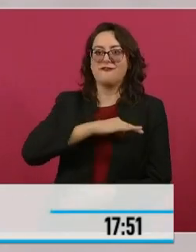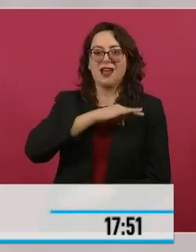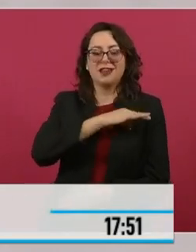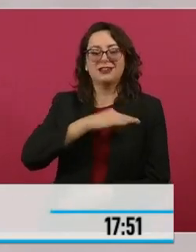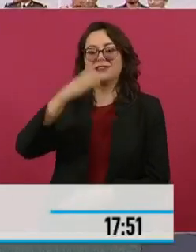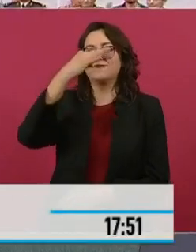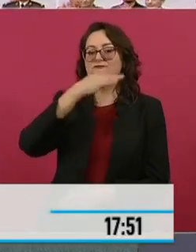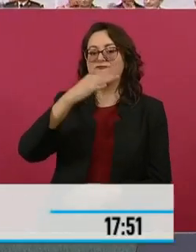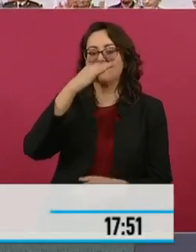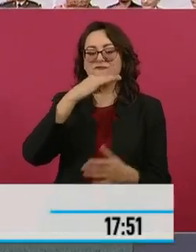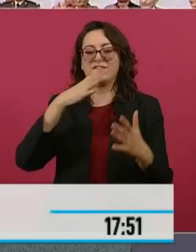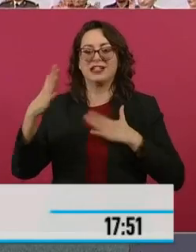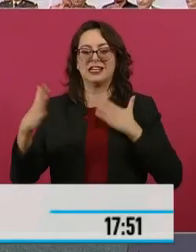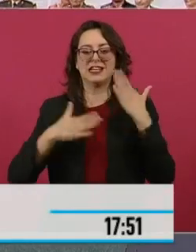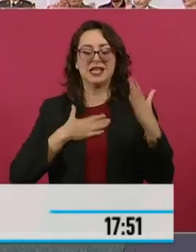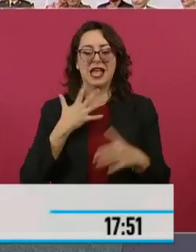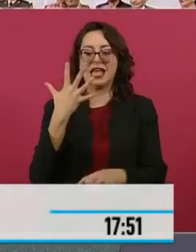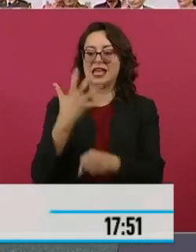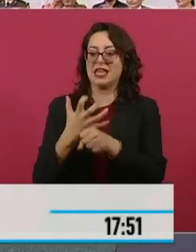Obrador.